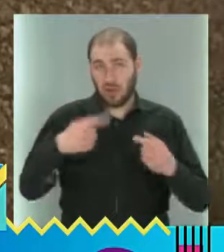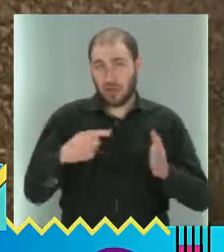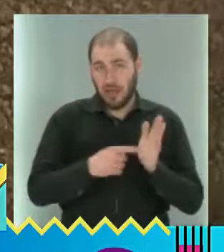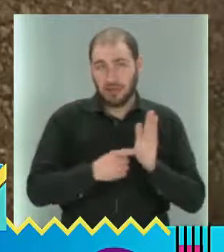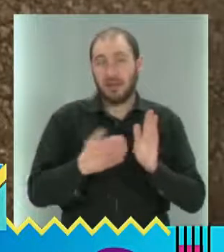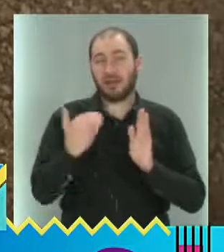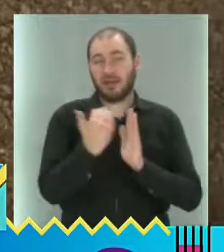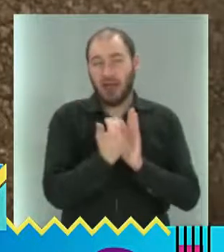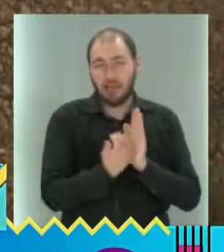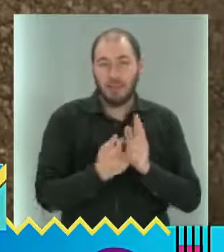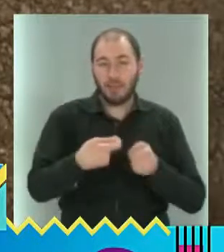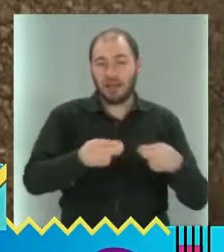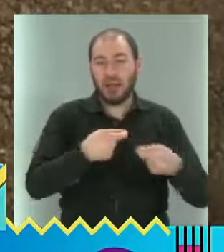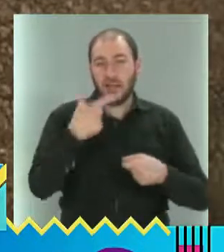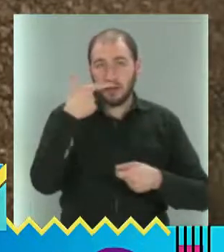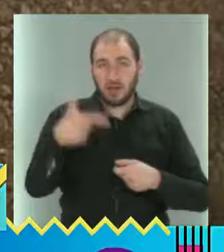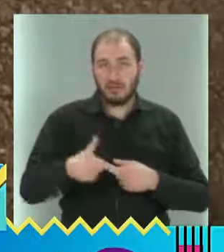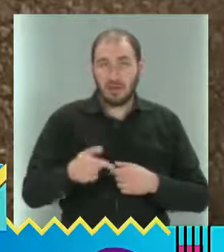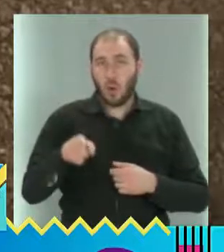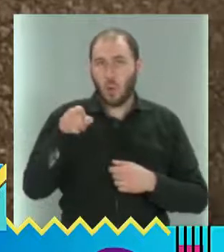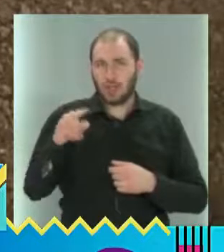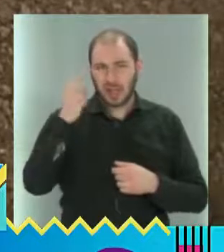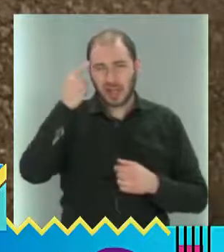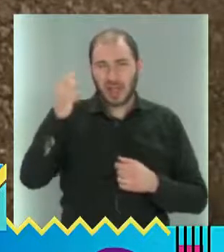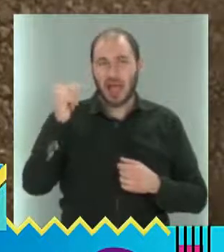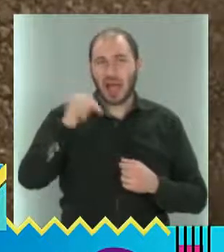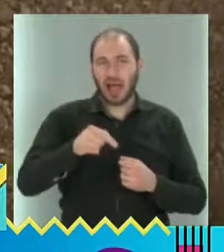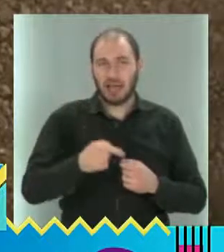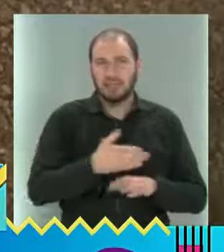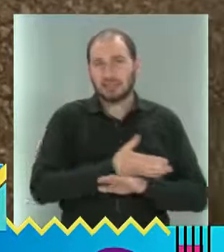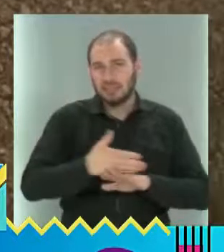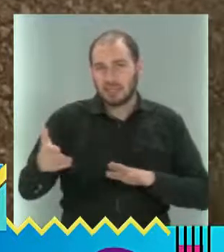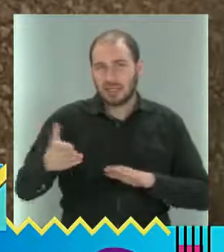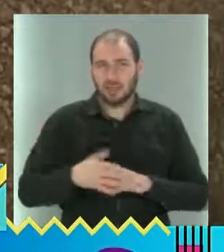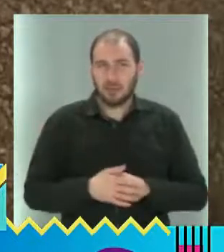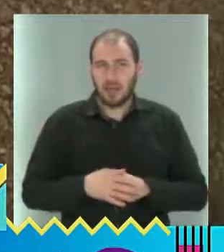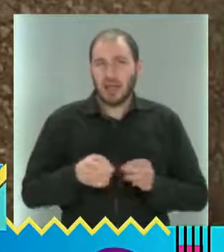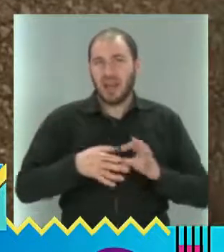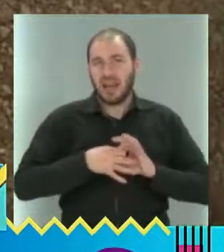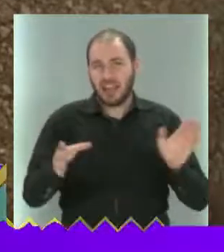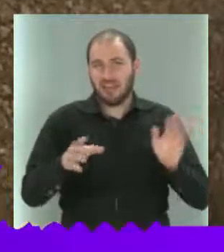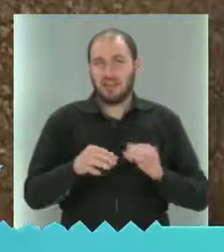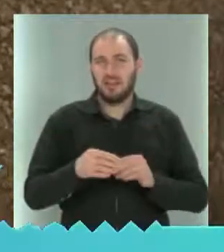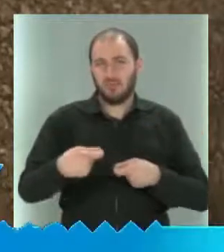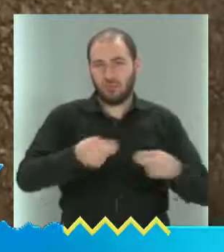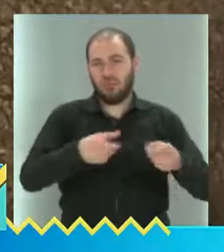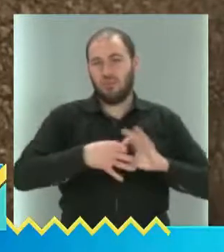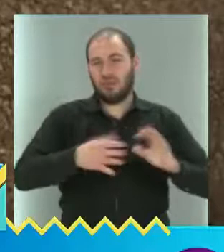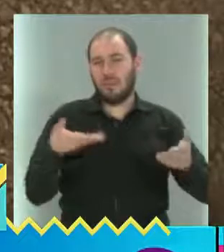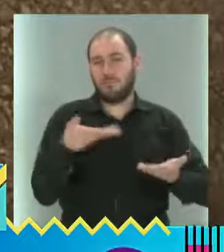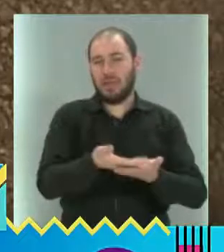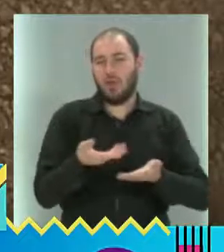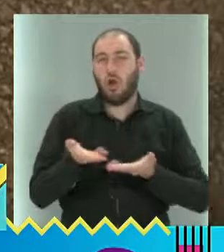esta característica del mercado de combustibles, ¿usted cree que hay que seguir desregulando y que el libre juego de la oferta y la